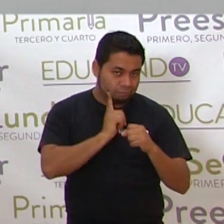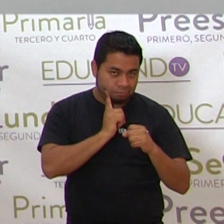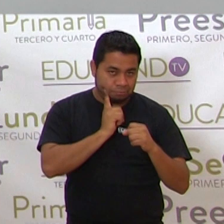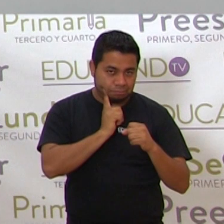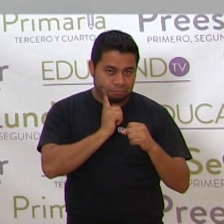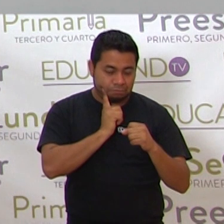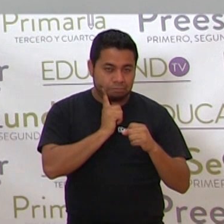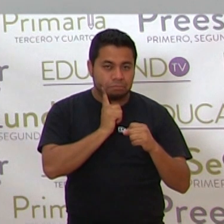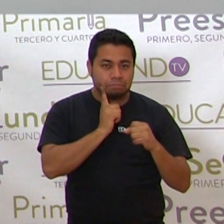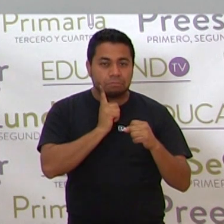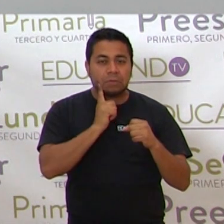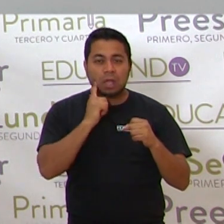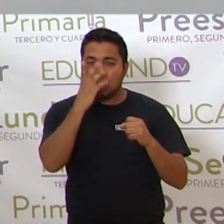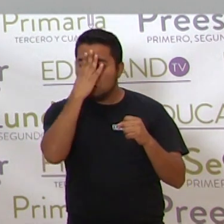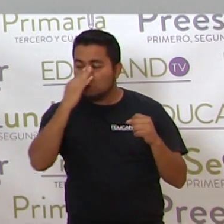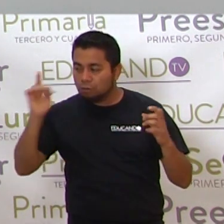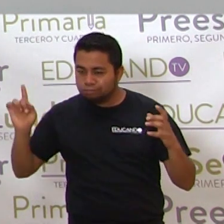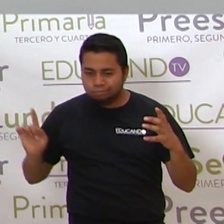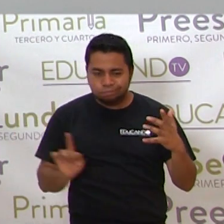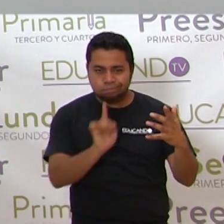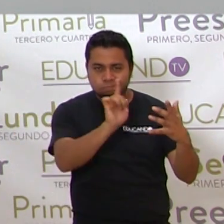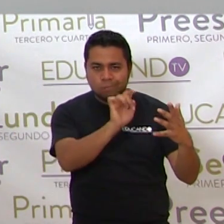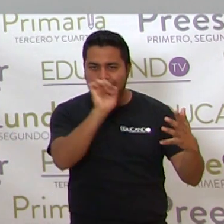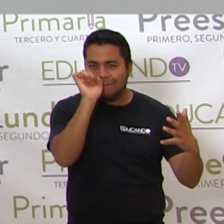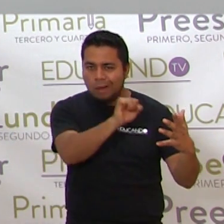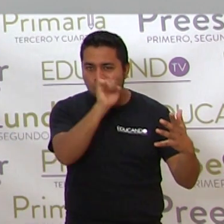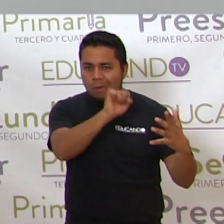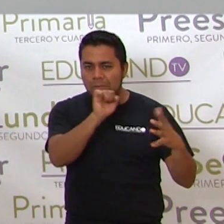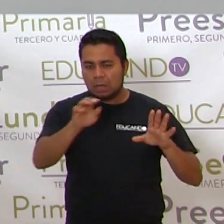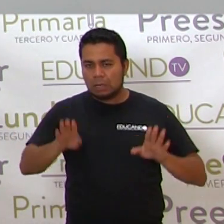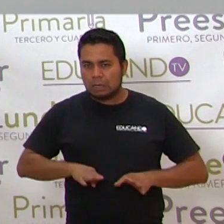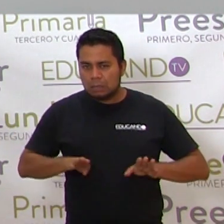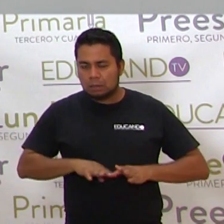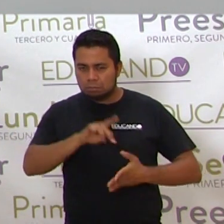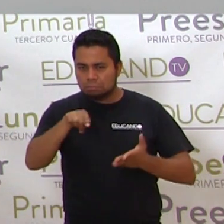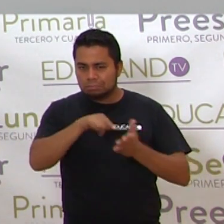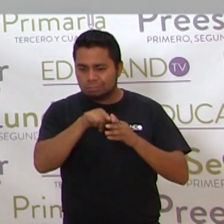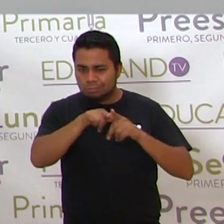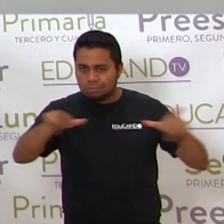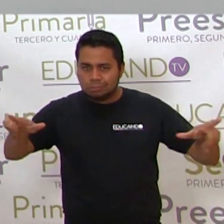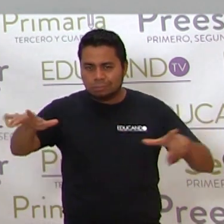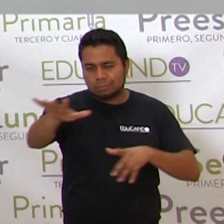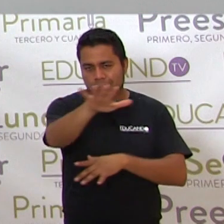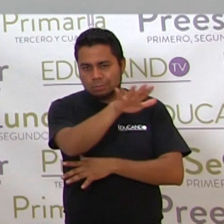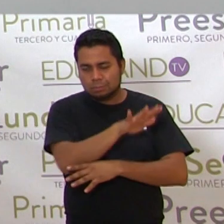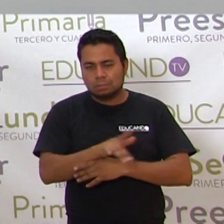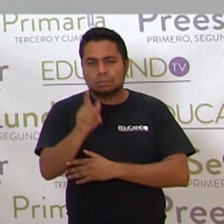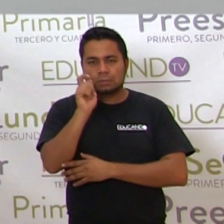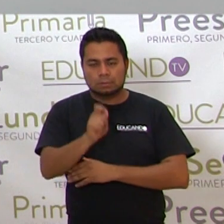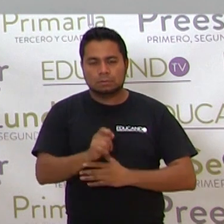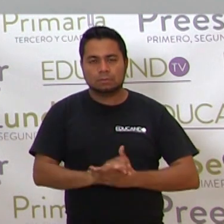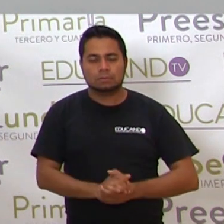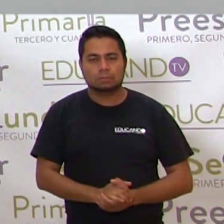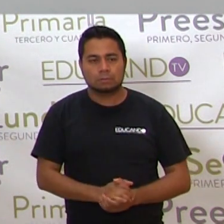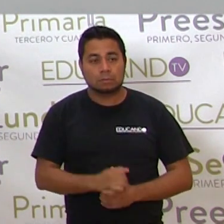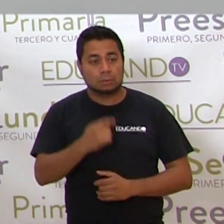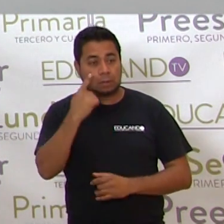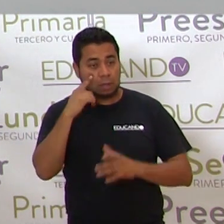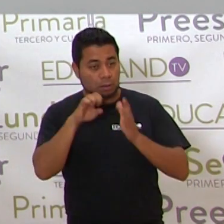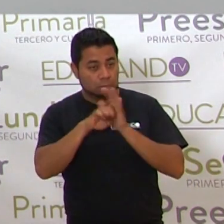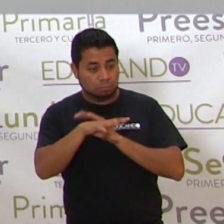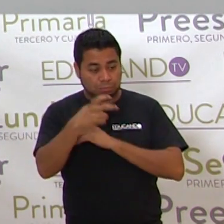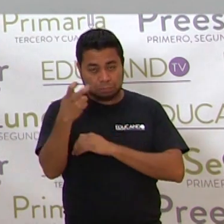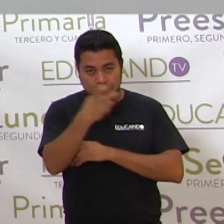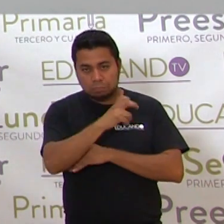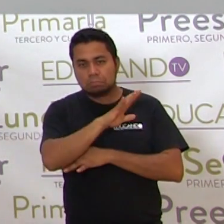puerta. Características de las escenografías. Mucha atención. Esto que tenemos acá ya